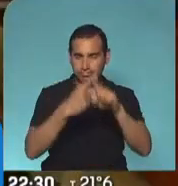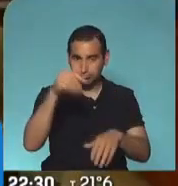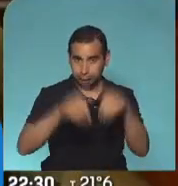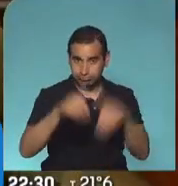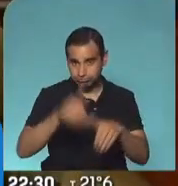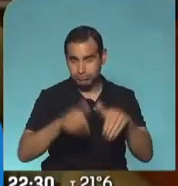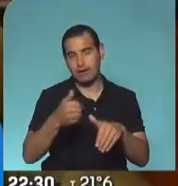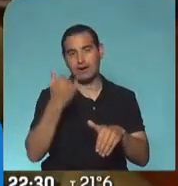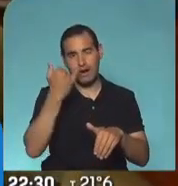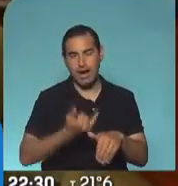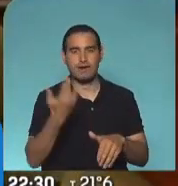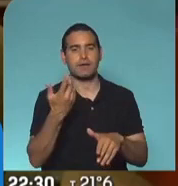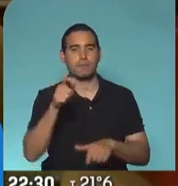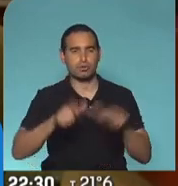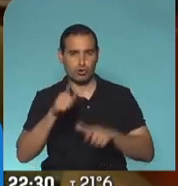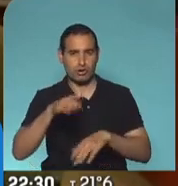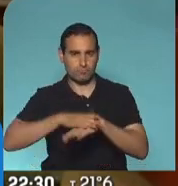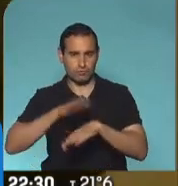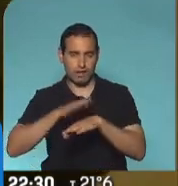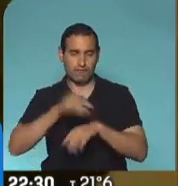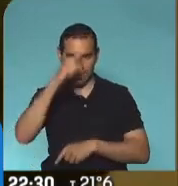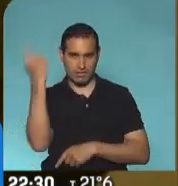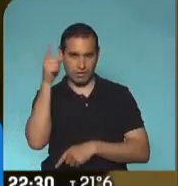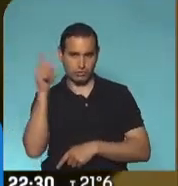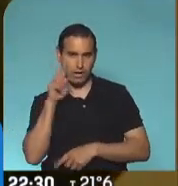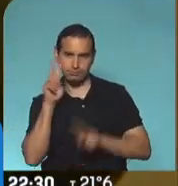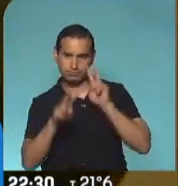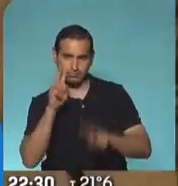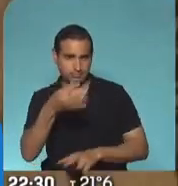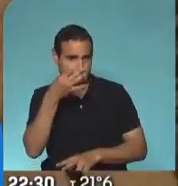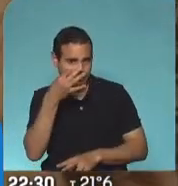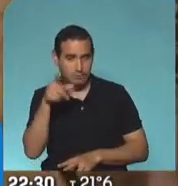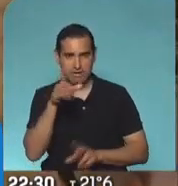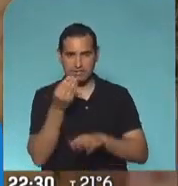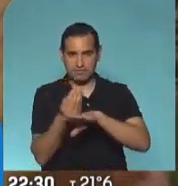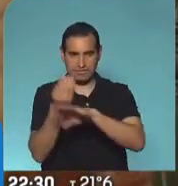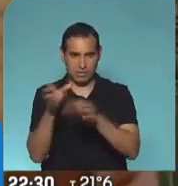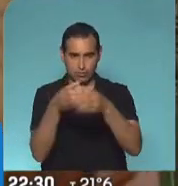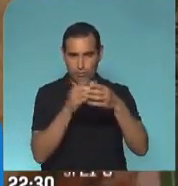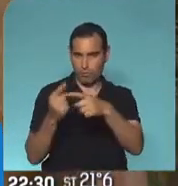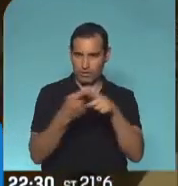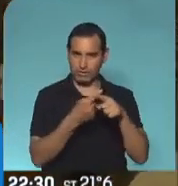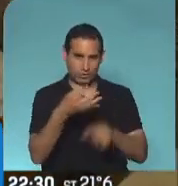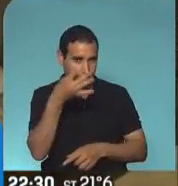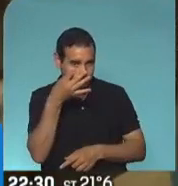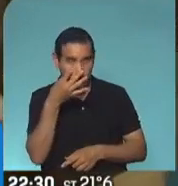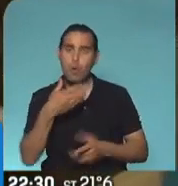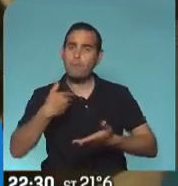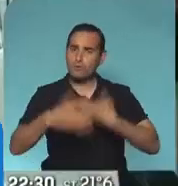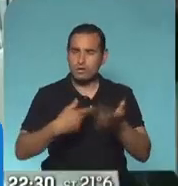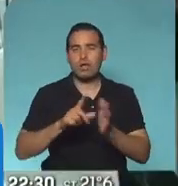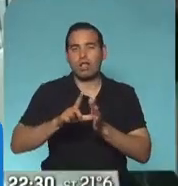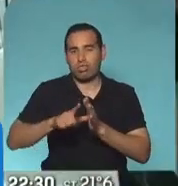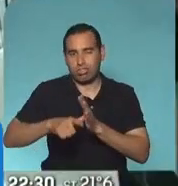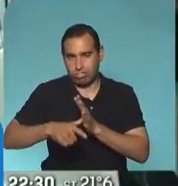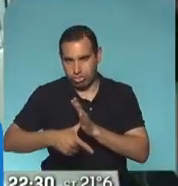son registradas en presencia de veedores internacionales y representantes de partidos políticos. Es un proceso mucho más lento,